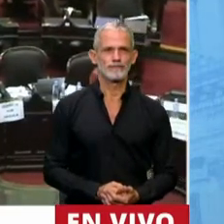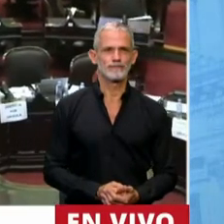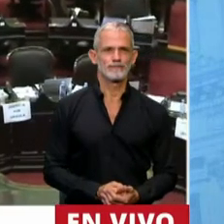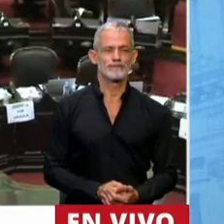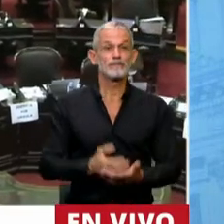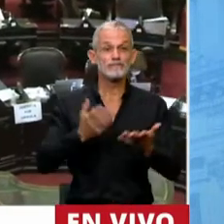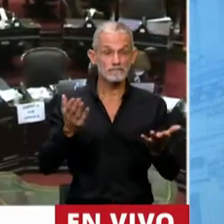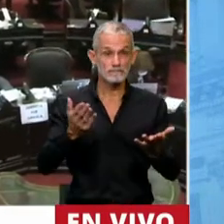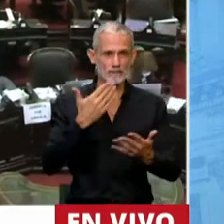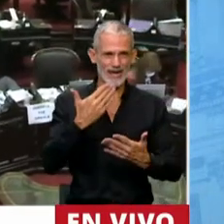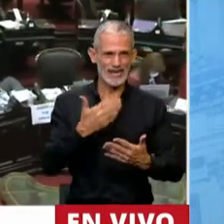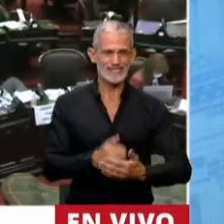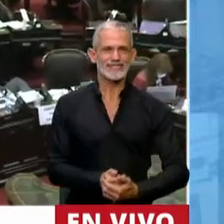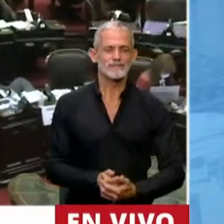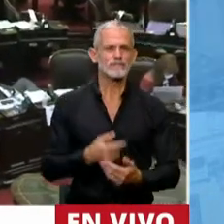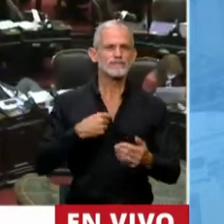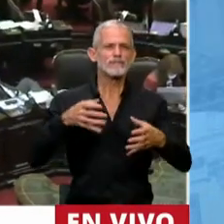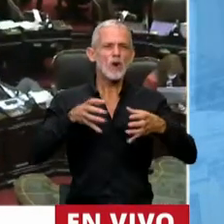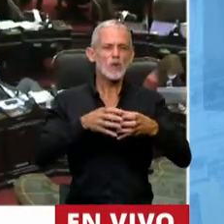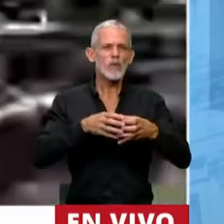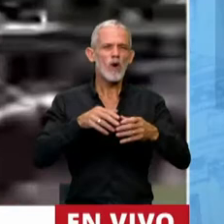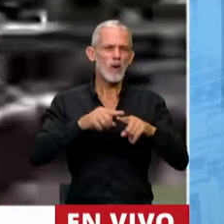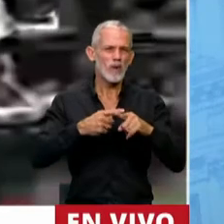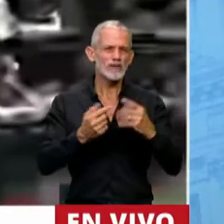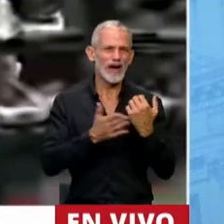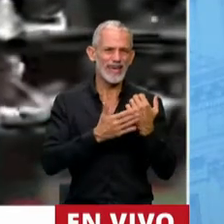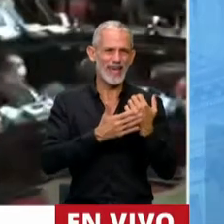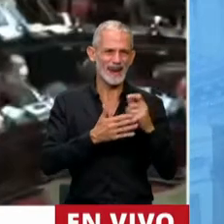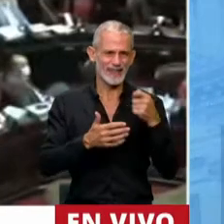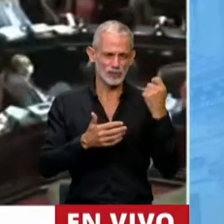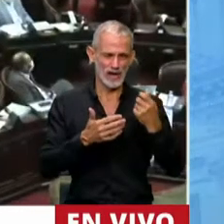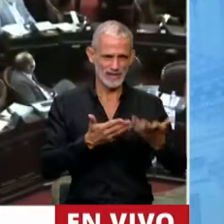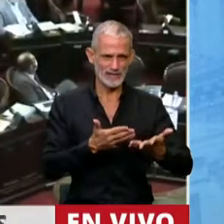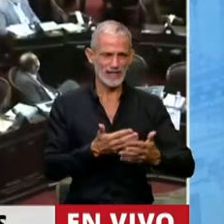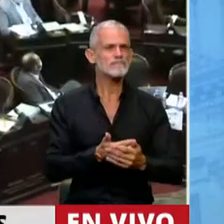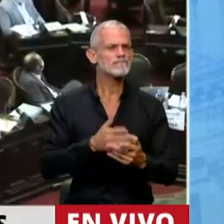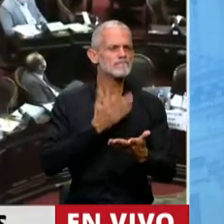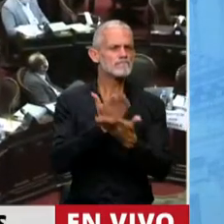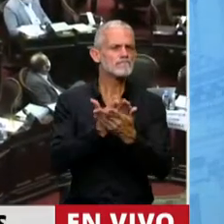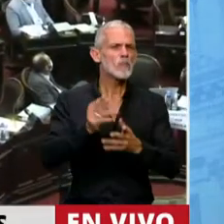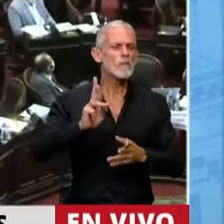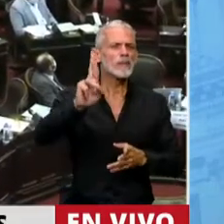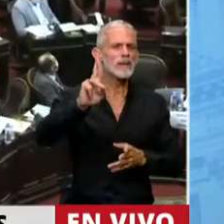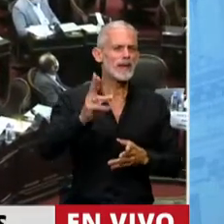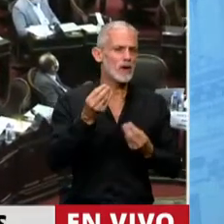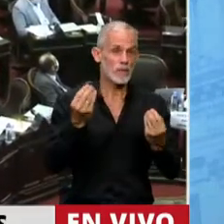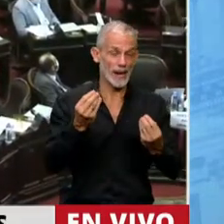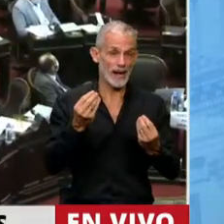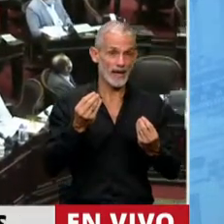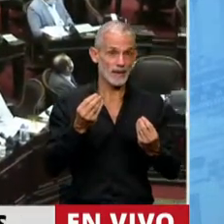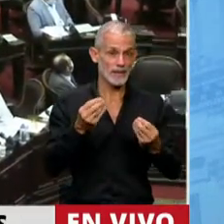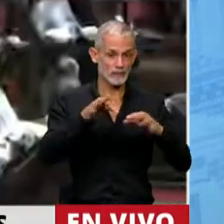Gracias, señora presidenta. En nombre de Izquierda Socialista, en el Frente de Izquierda Unidad, plantear esta cuestión de privilegio para